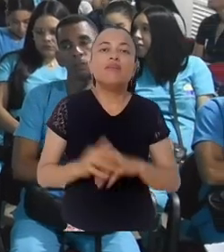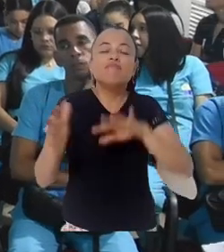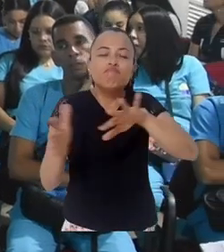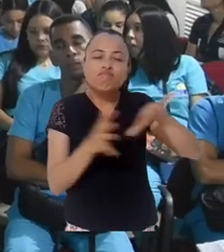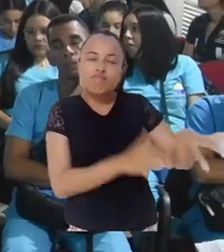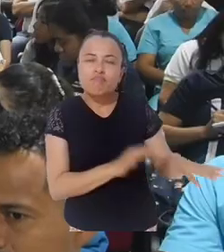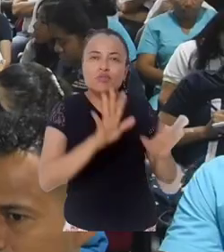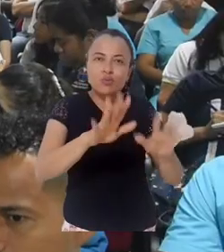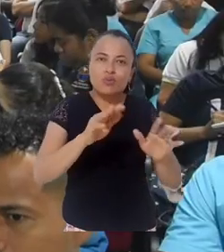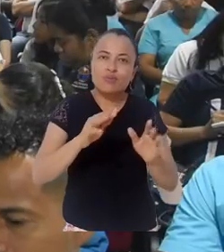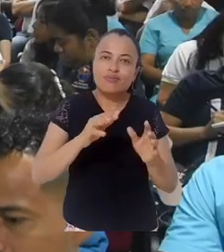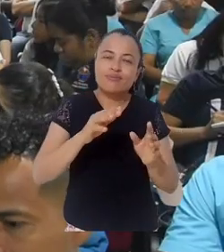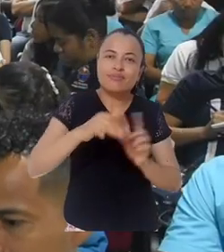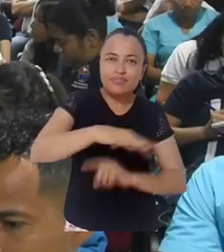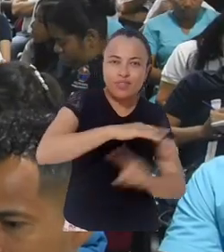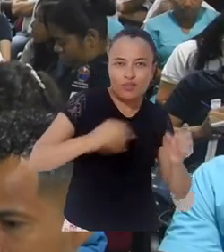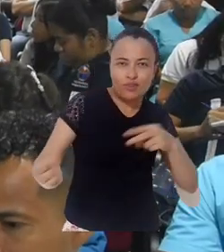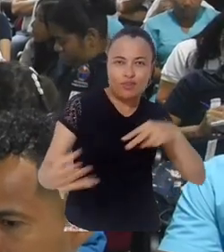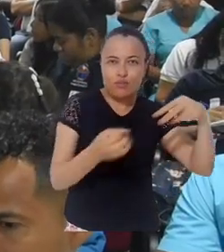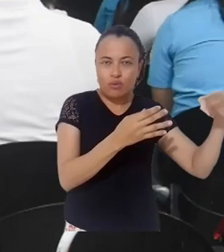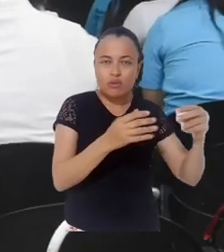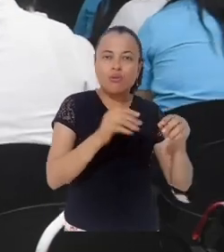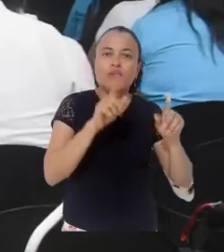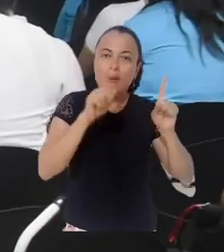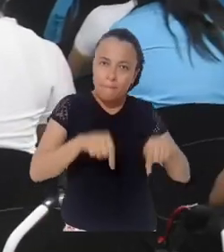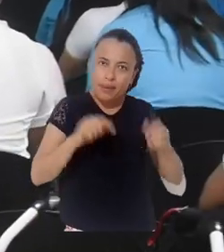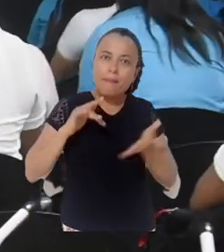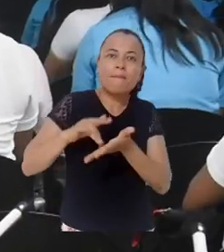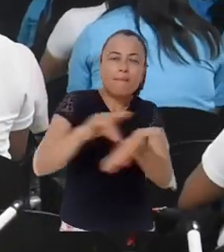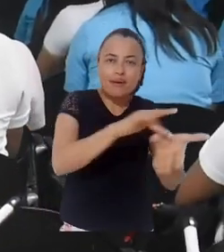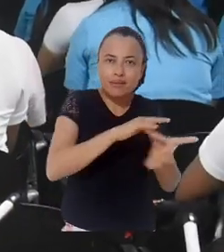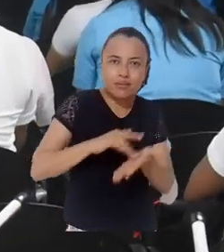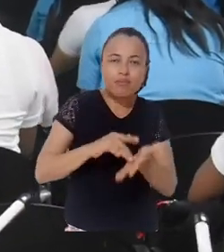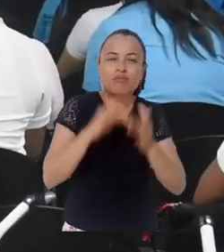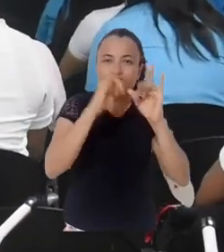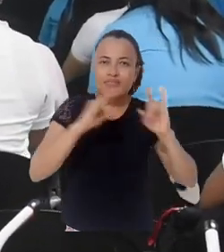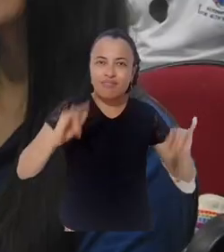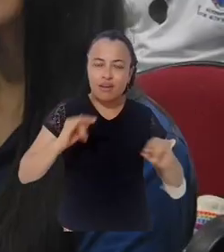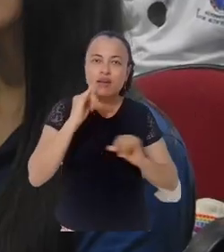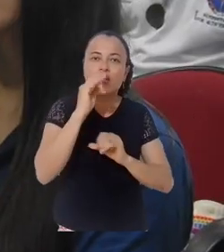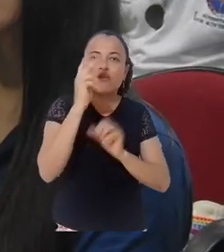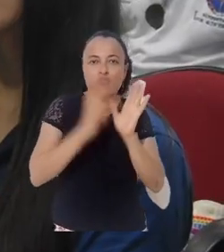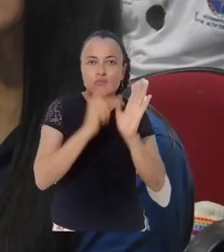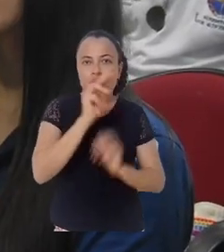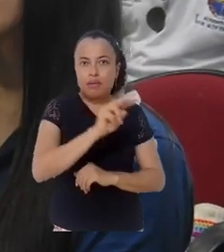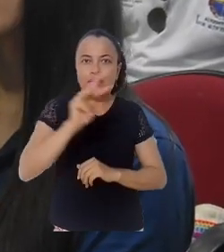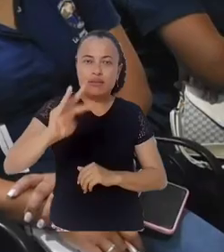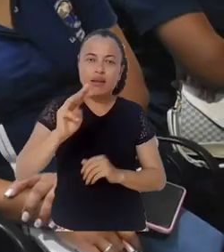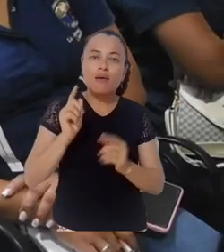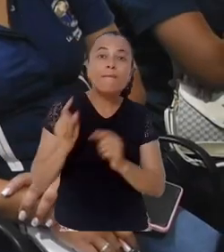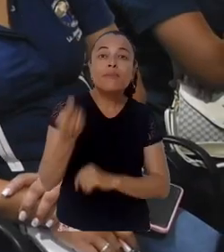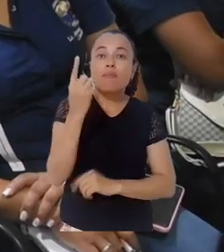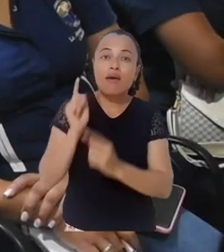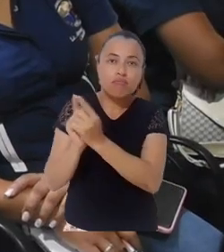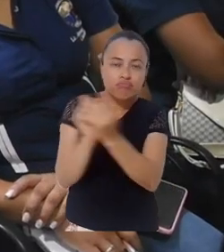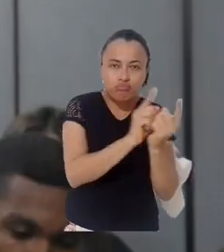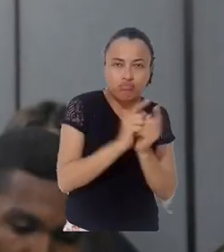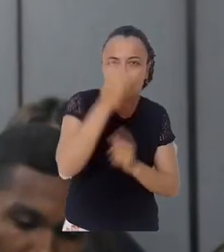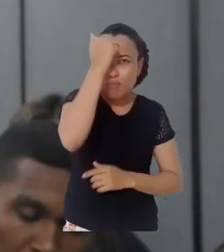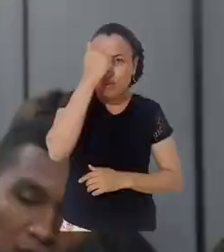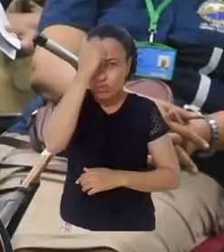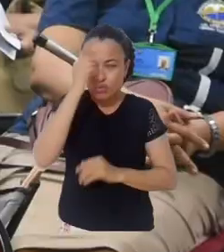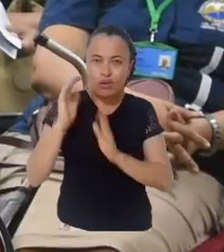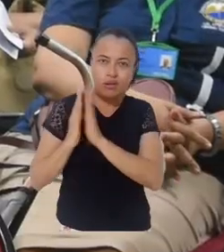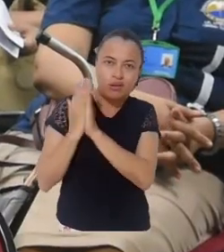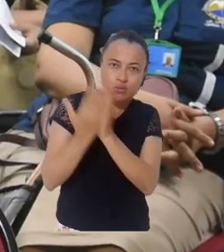el sector educativo contó con escenarios de participación en la FILSMART 2023, como el primer encuentro regional de docentes de literatura